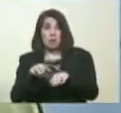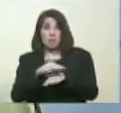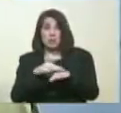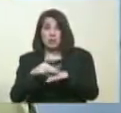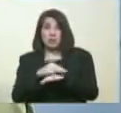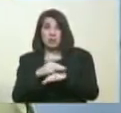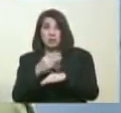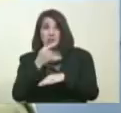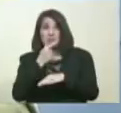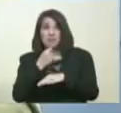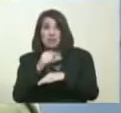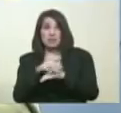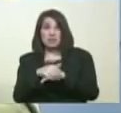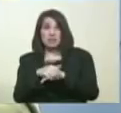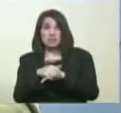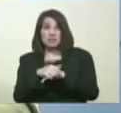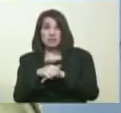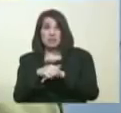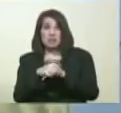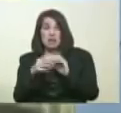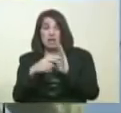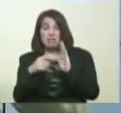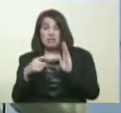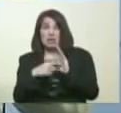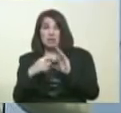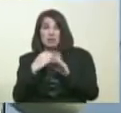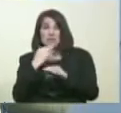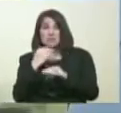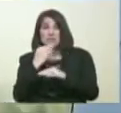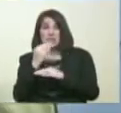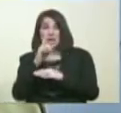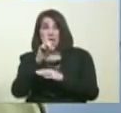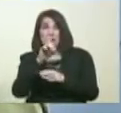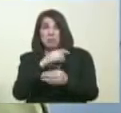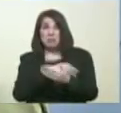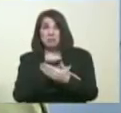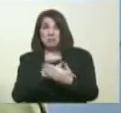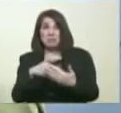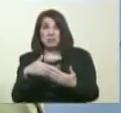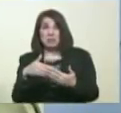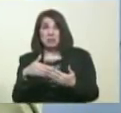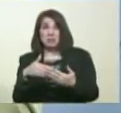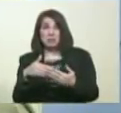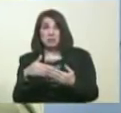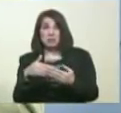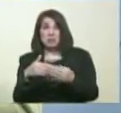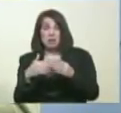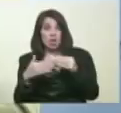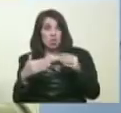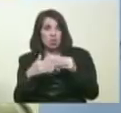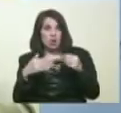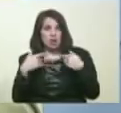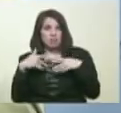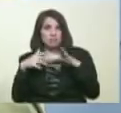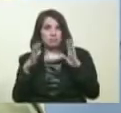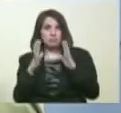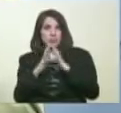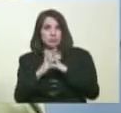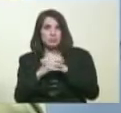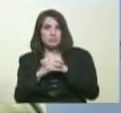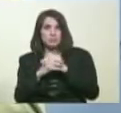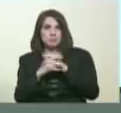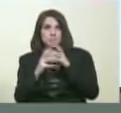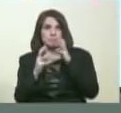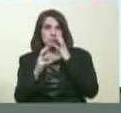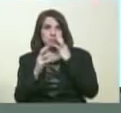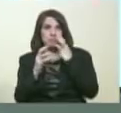Sencillo, hay deudas casi por 1.000 millones de dólares en Petro. Ya el vicepresidente tiene